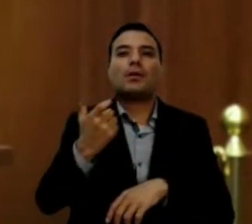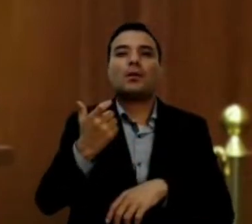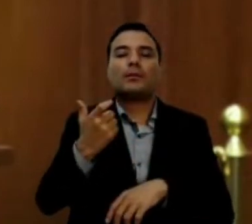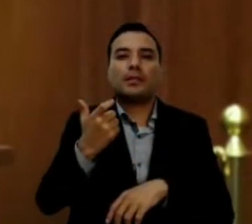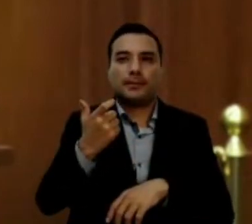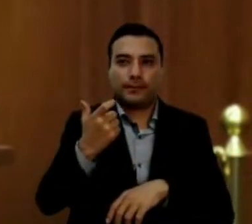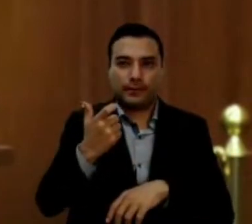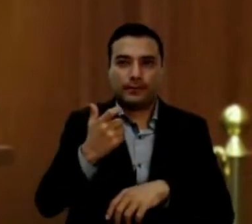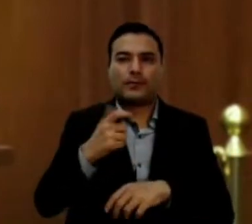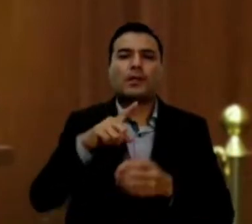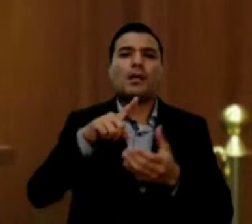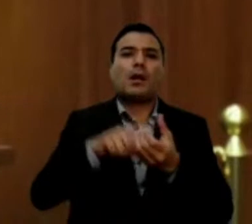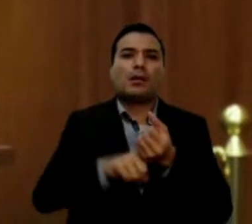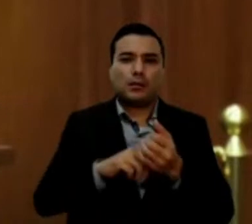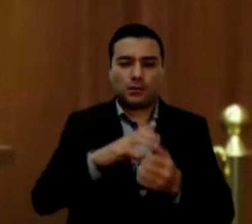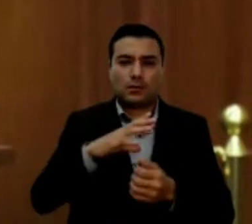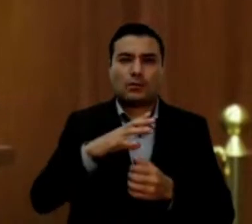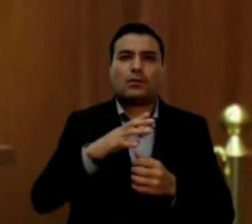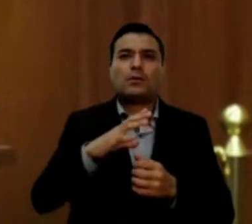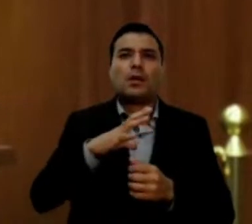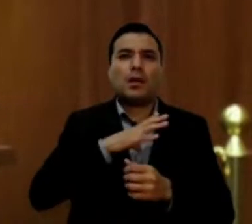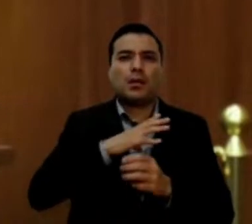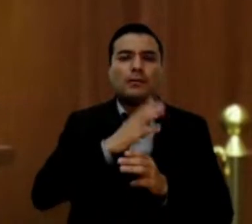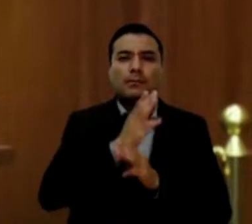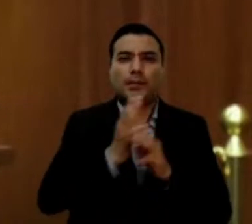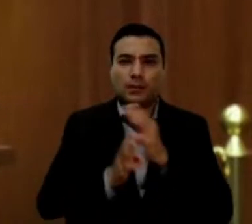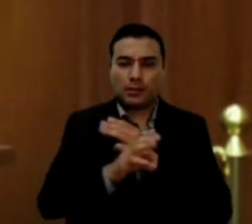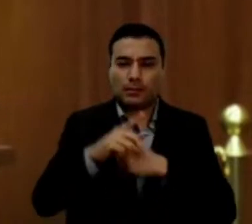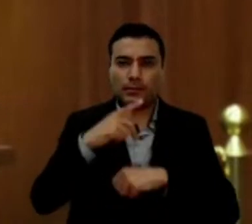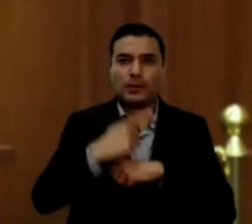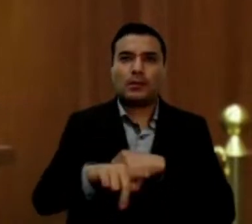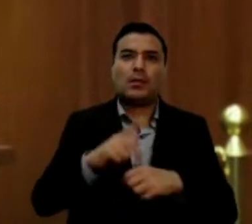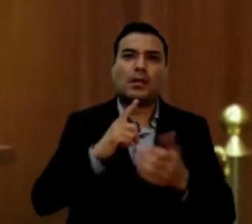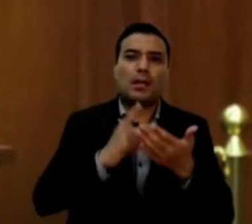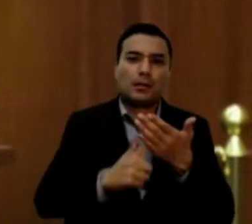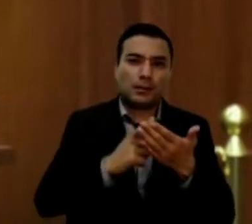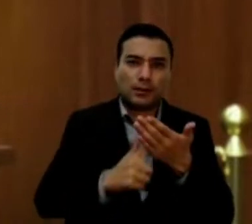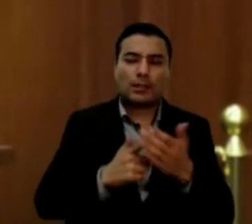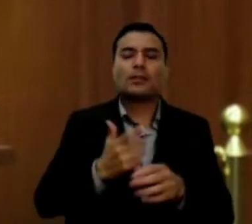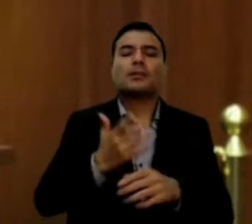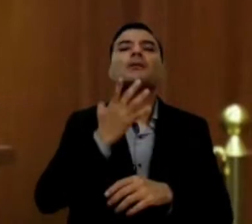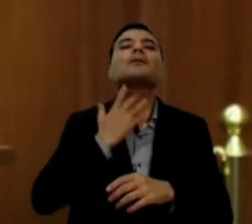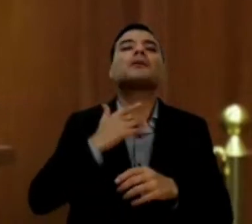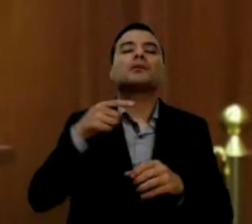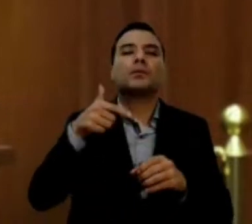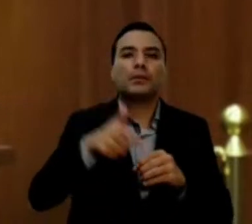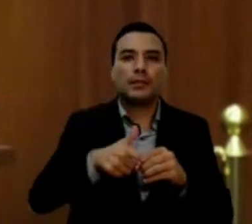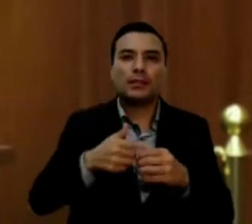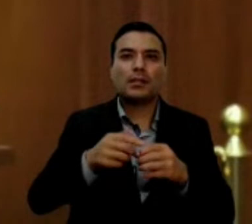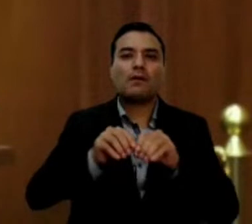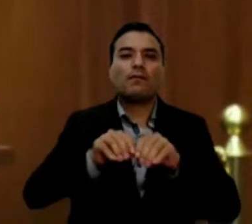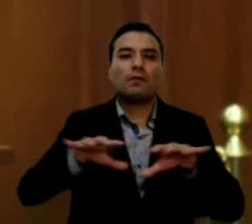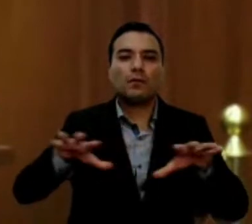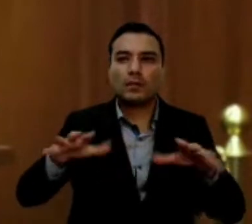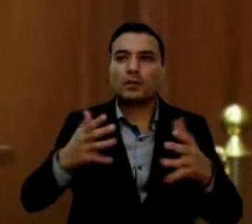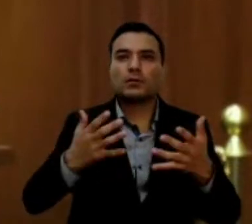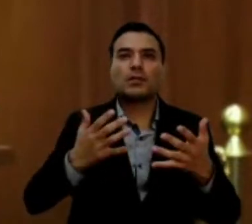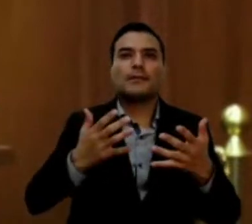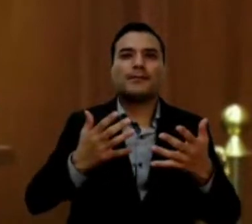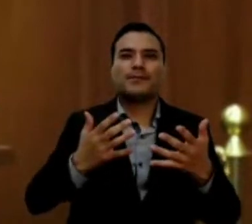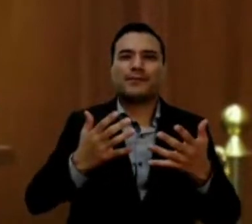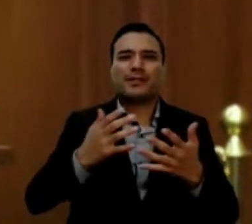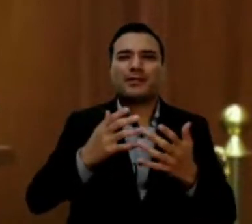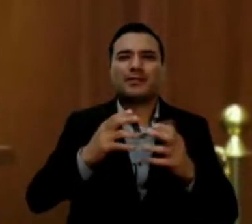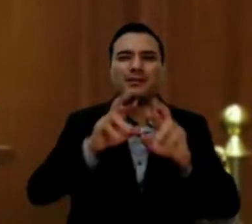reciben materiales o generan materiales peligrosos como aceites, fluidos, gasolina, gases, refrigerantes, ácidos,